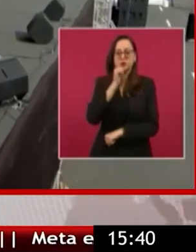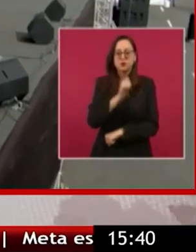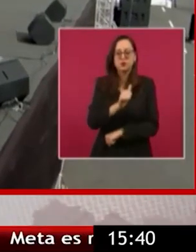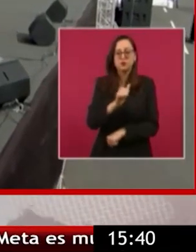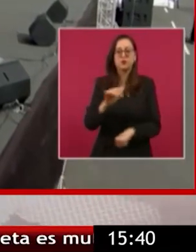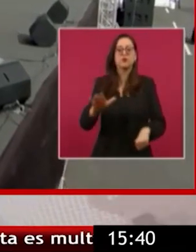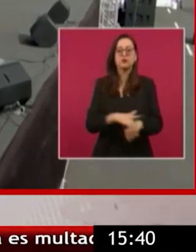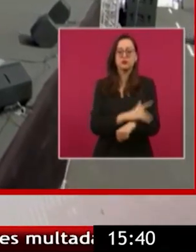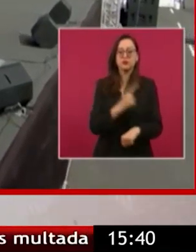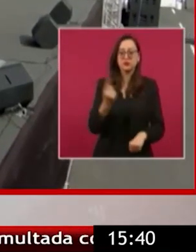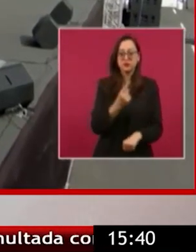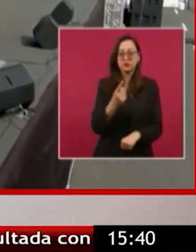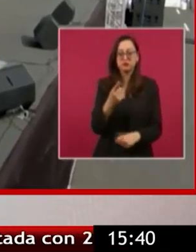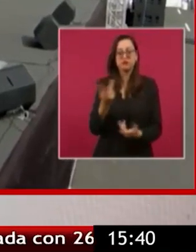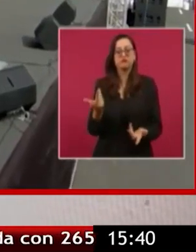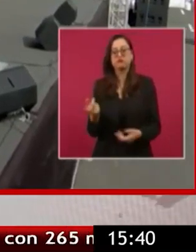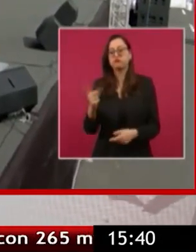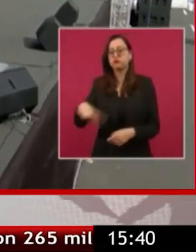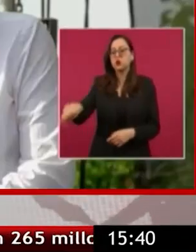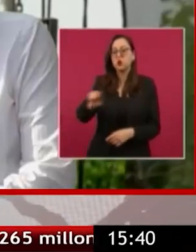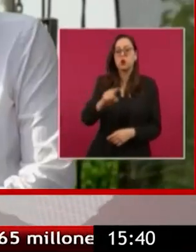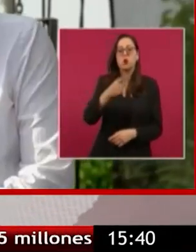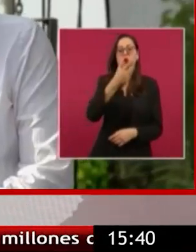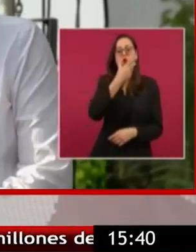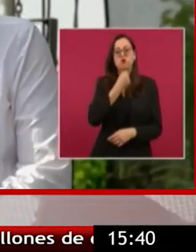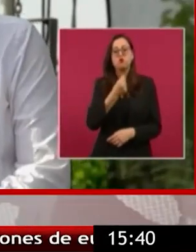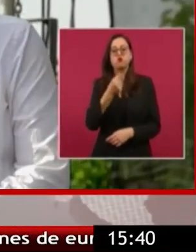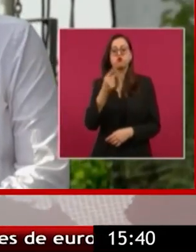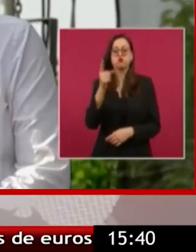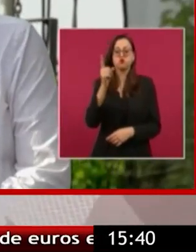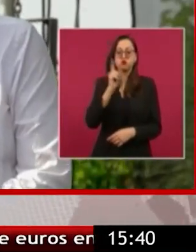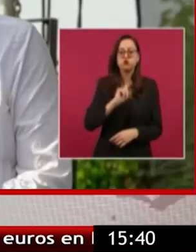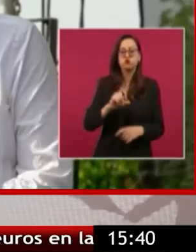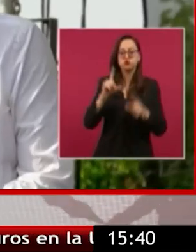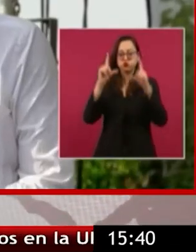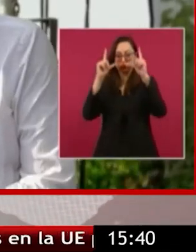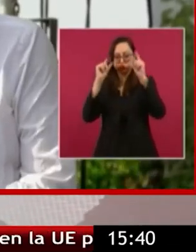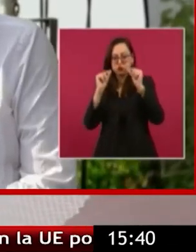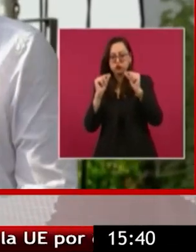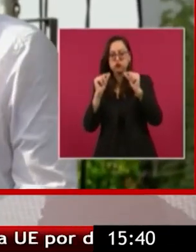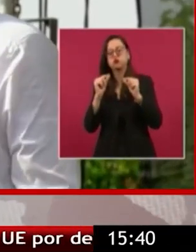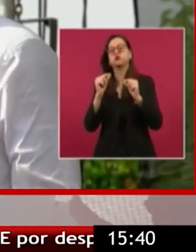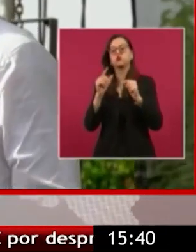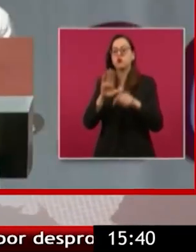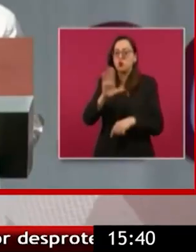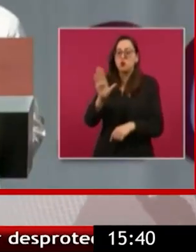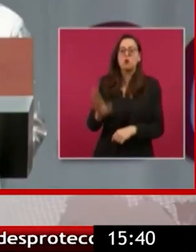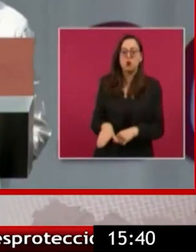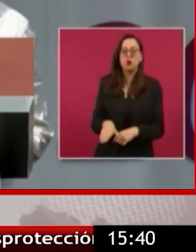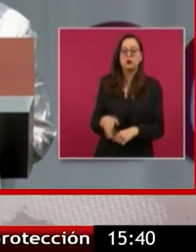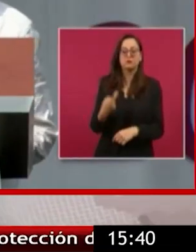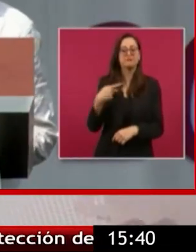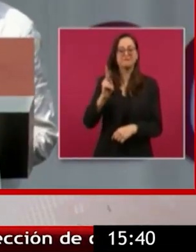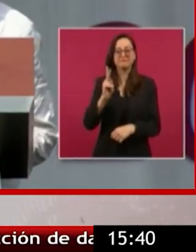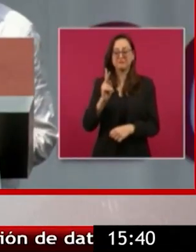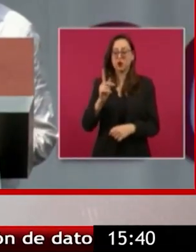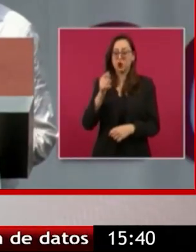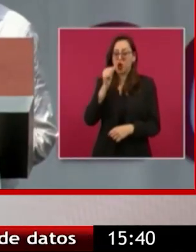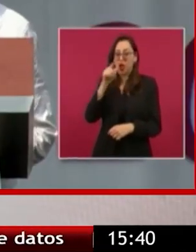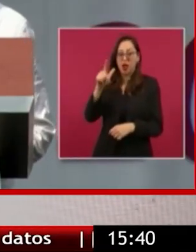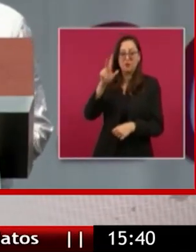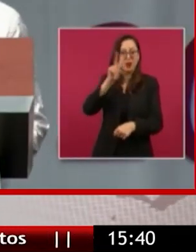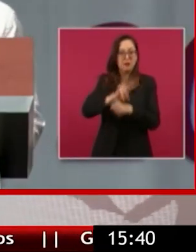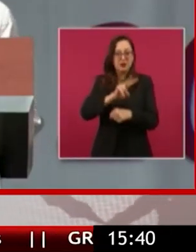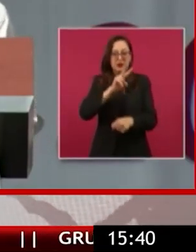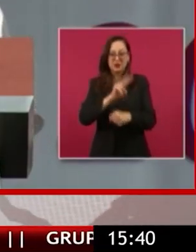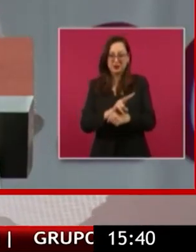un éxito rotundo el objetivo ya el análisis del informe creo que sale sobrando vivimos una sociedad donde